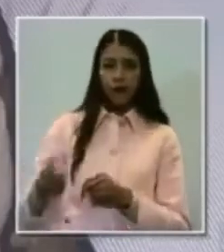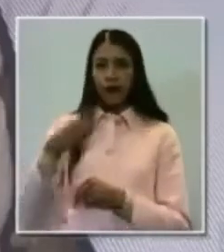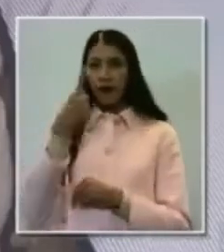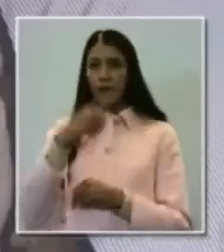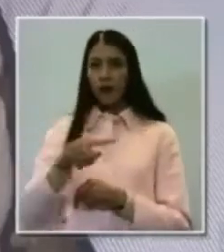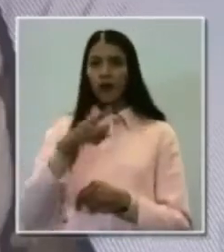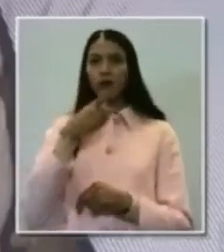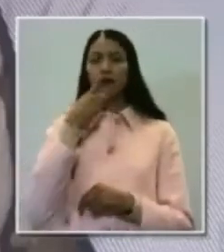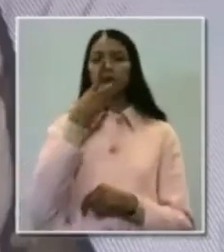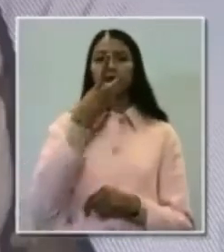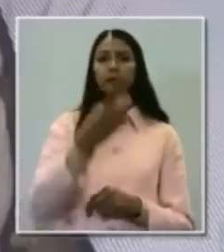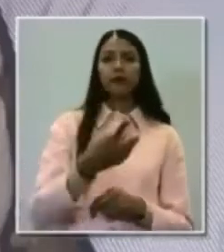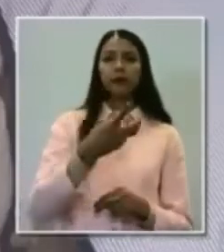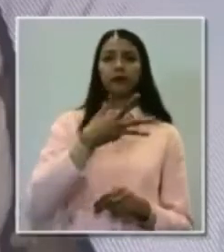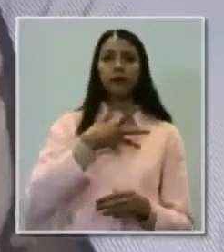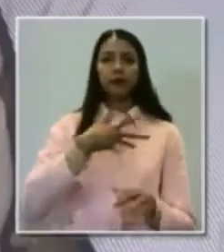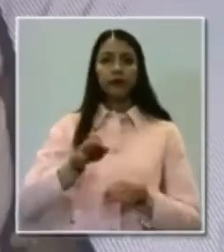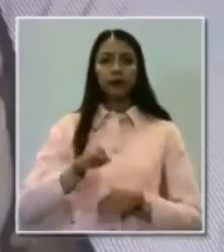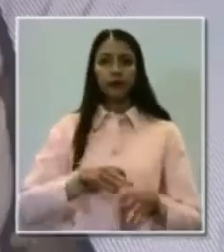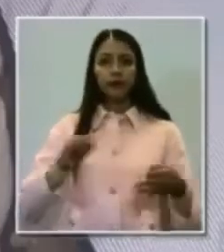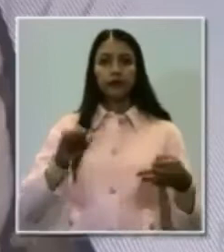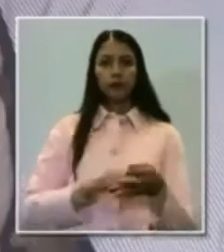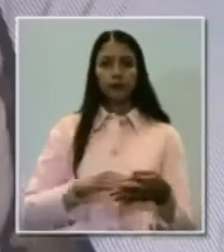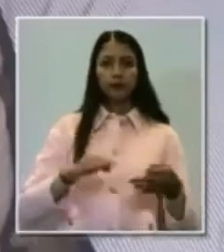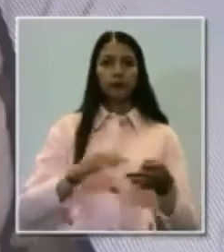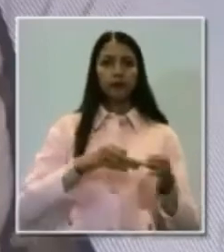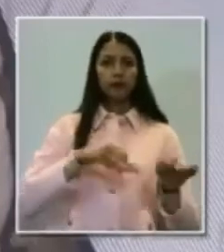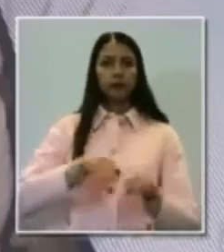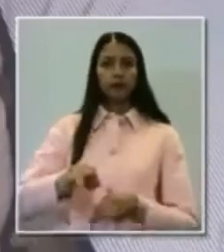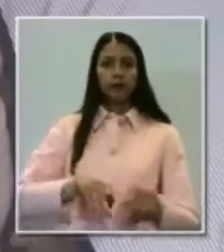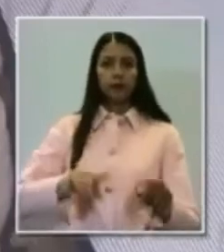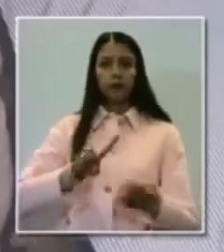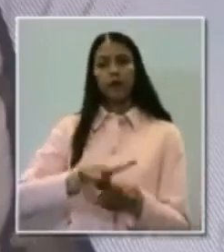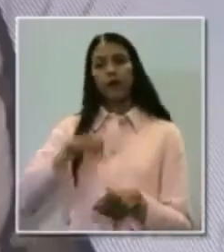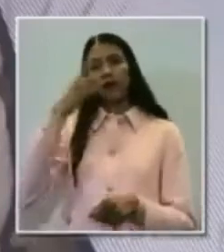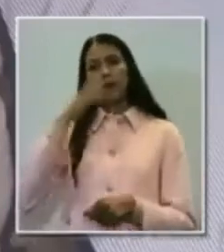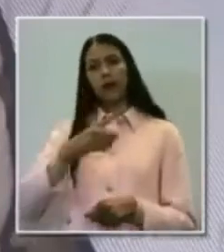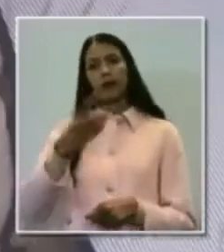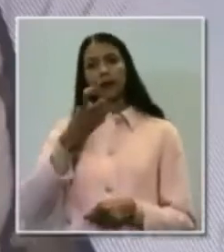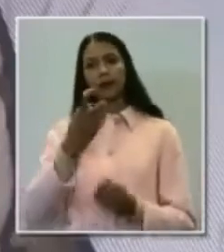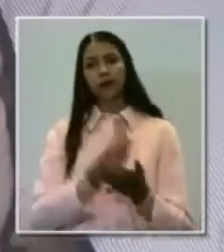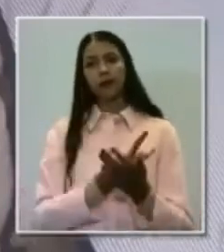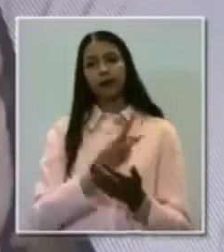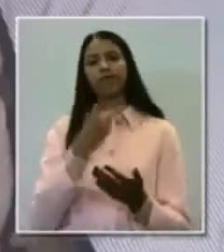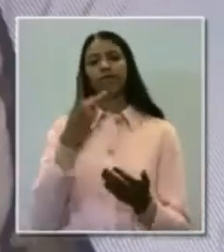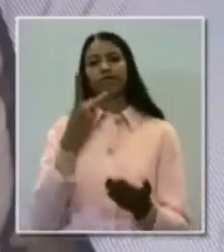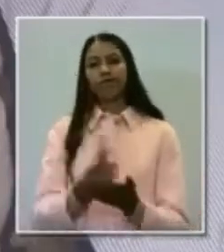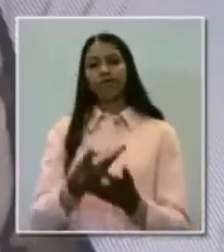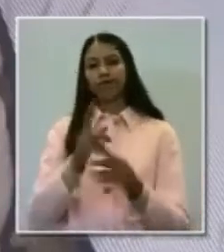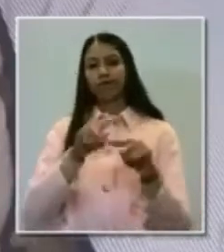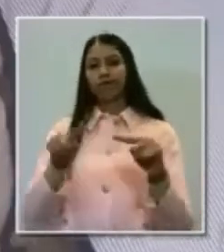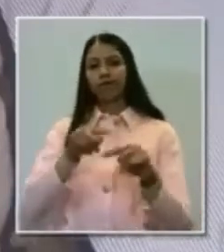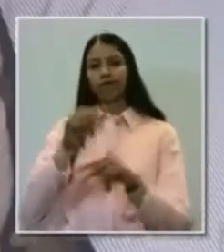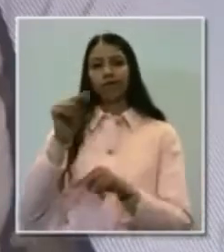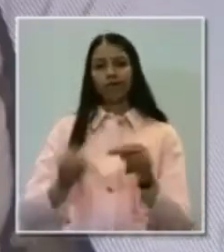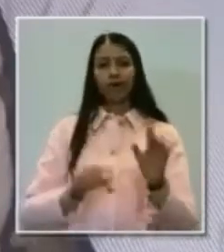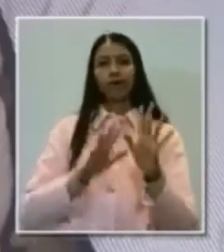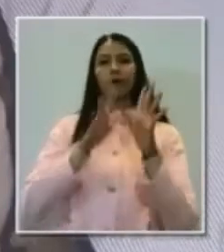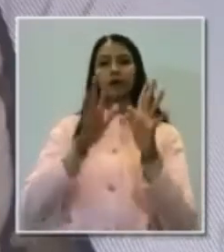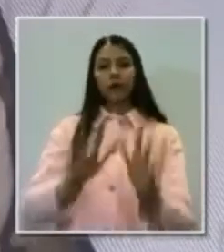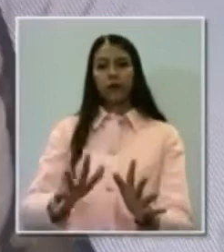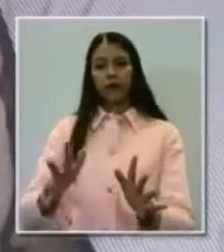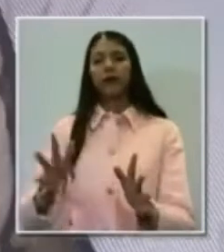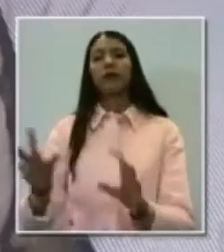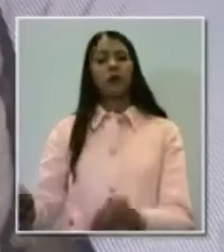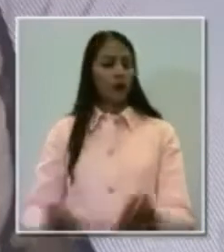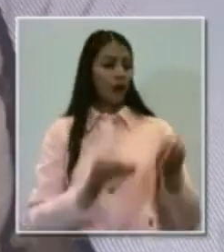para comentarles que se hace el trabajo de manera constante, de manera diaria, para que aquellos egresados en diferentes niveles sean asignados